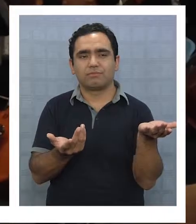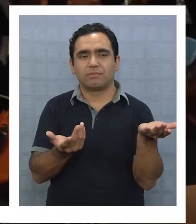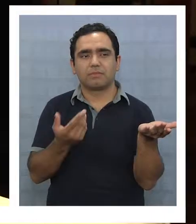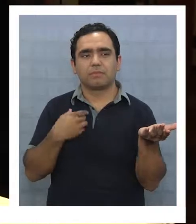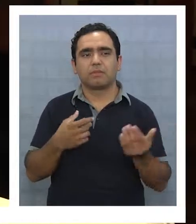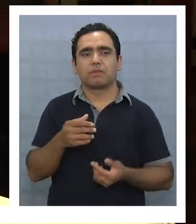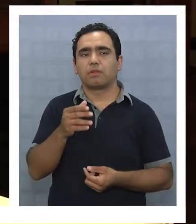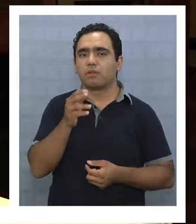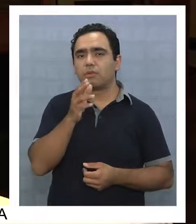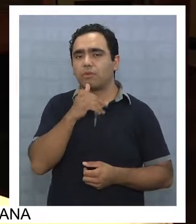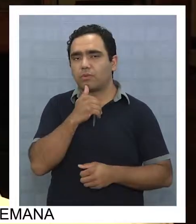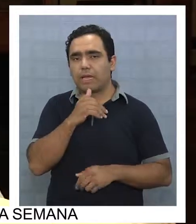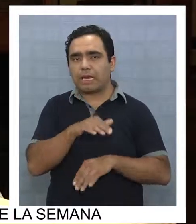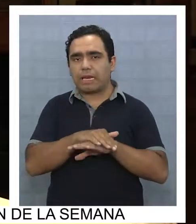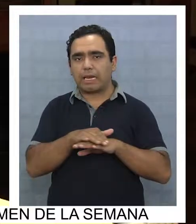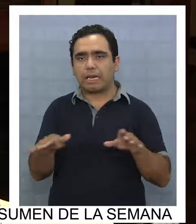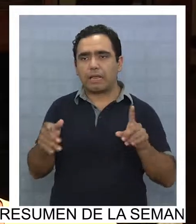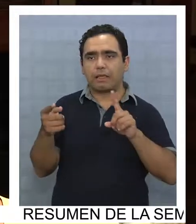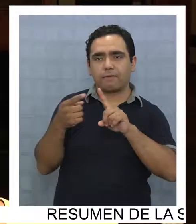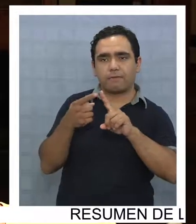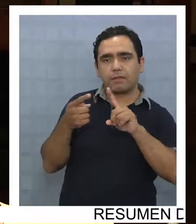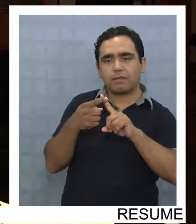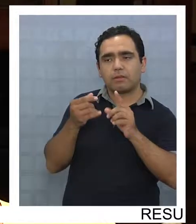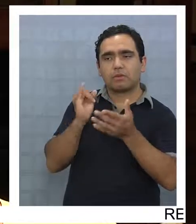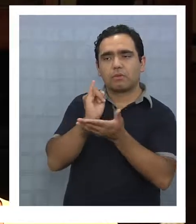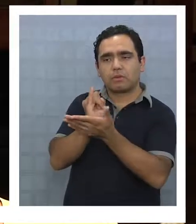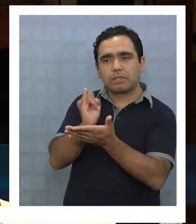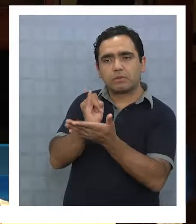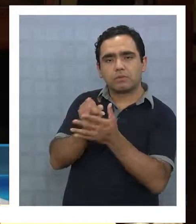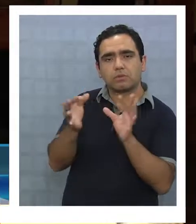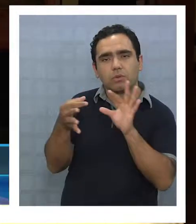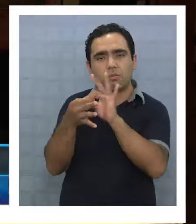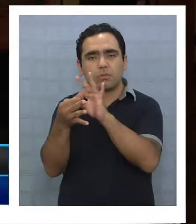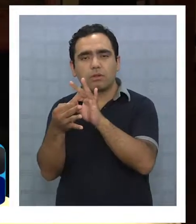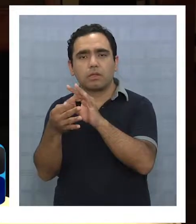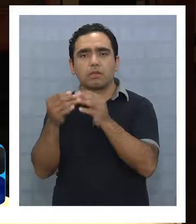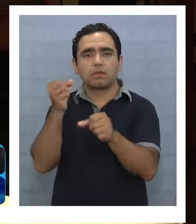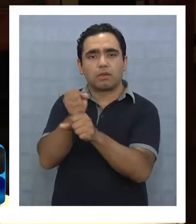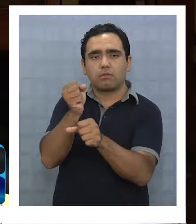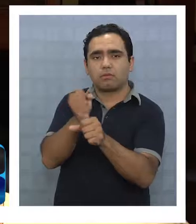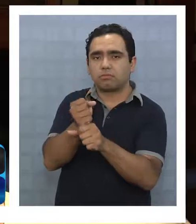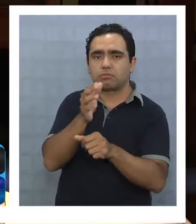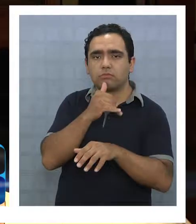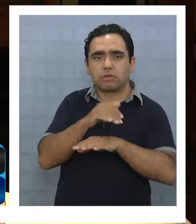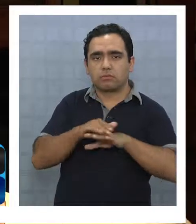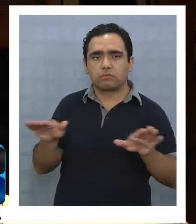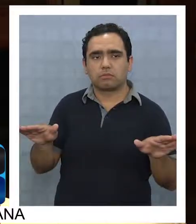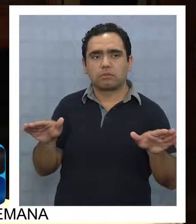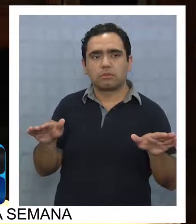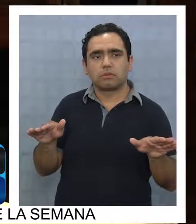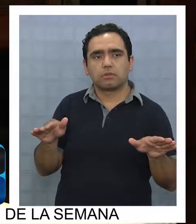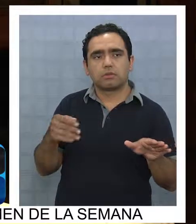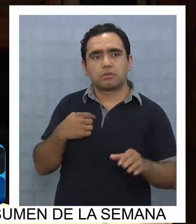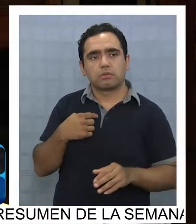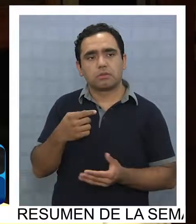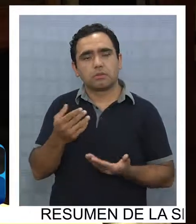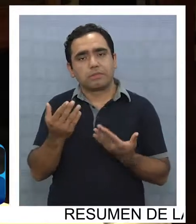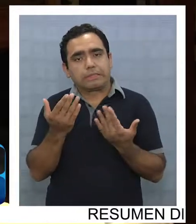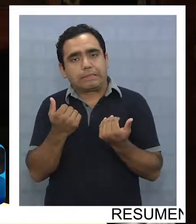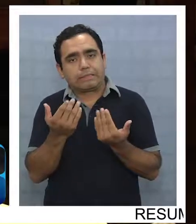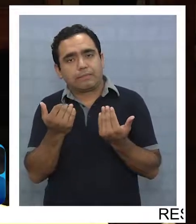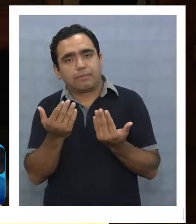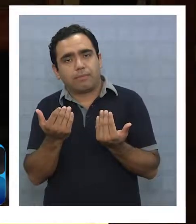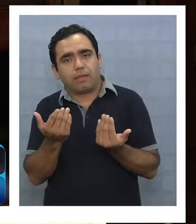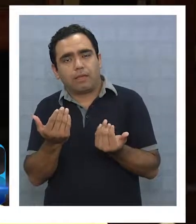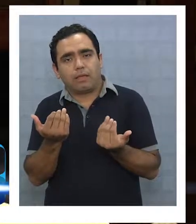no hay ningún vínculo laboral con ninguna institución en este instante y lo que se espera